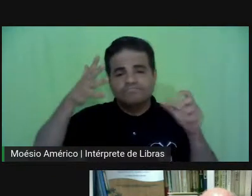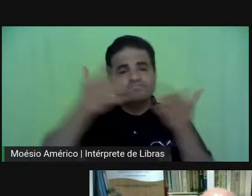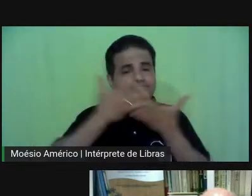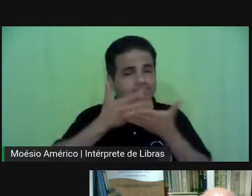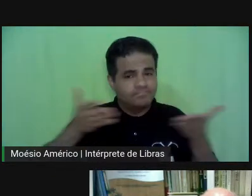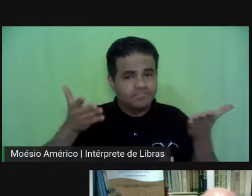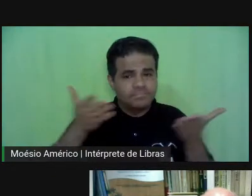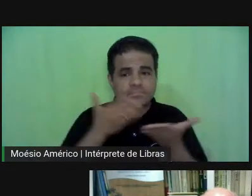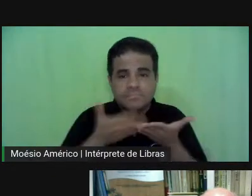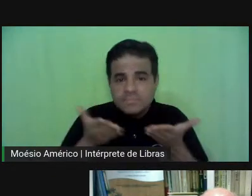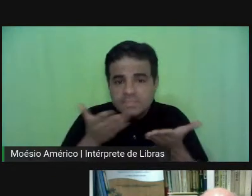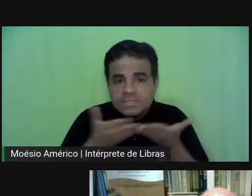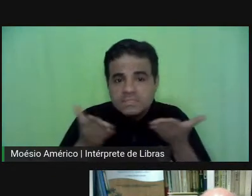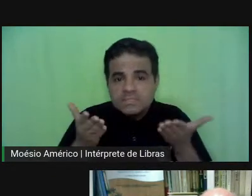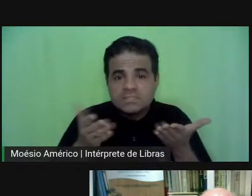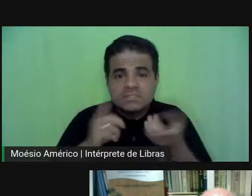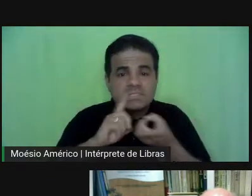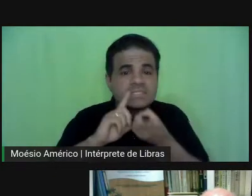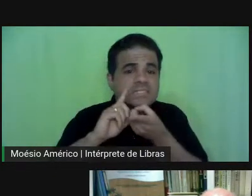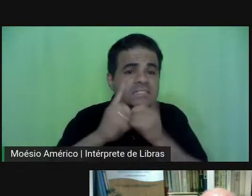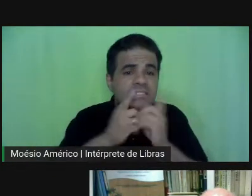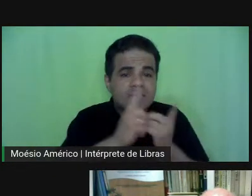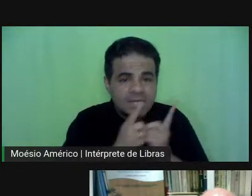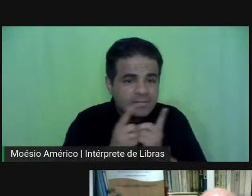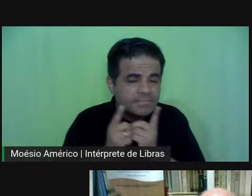nos perdemos bastante dinámica